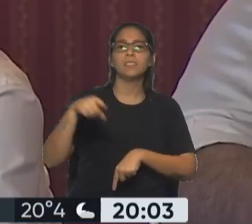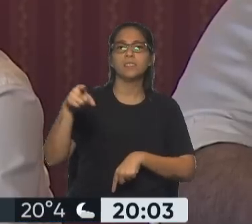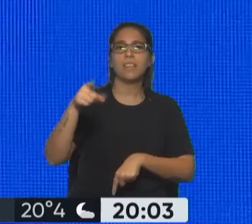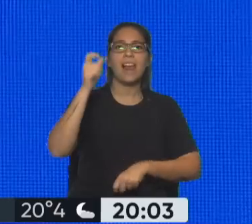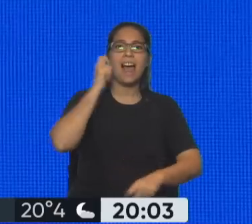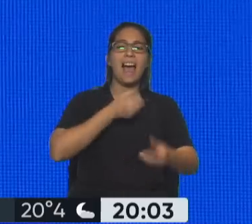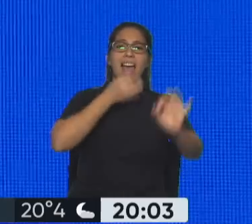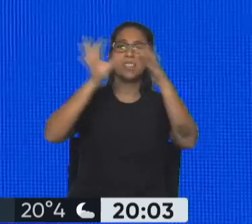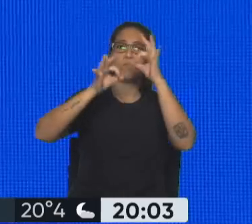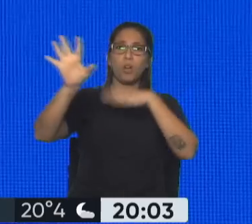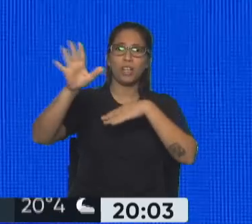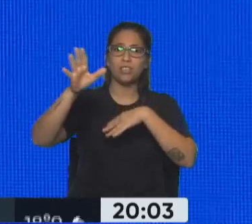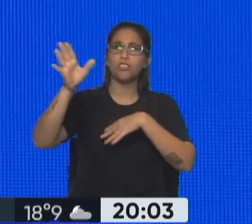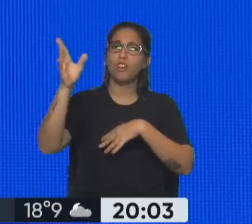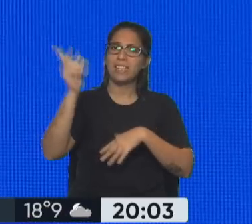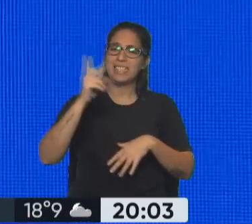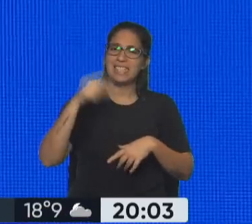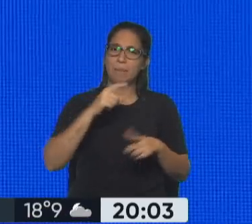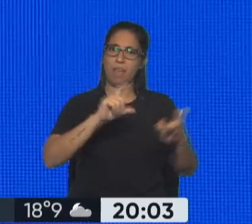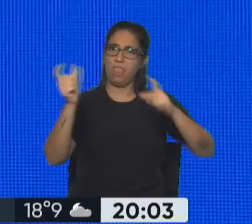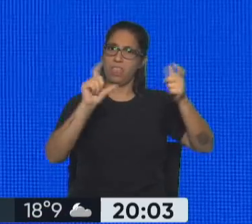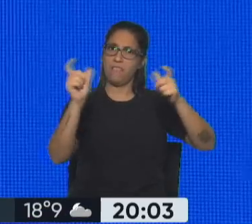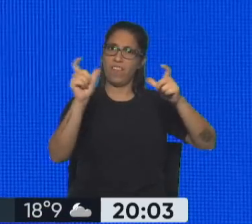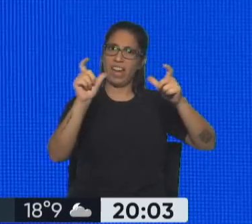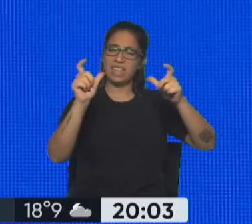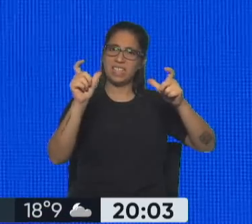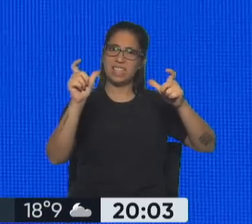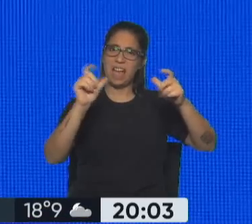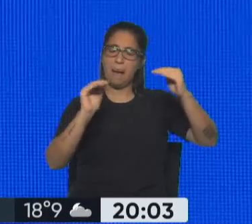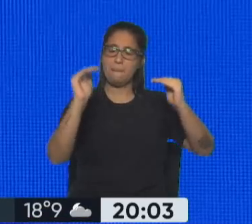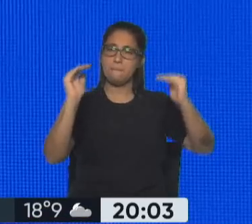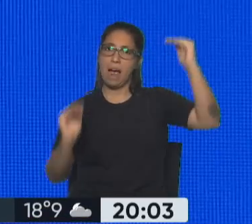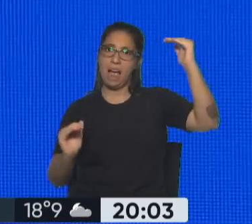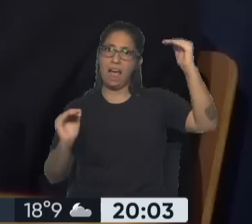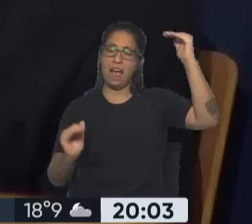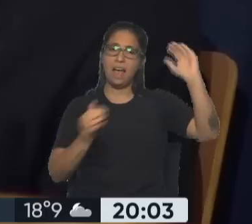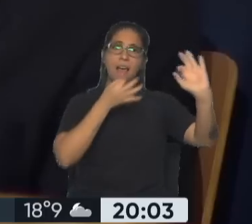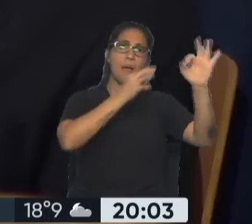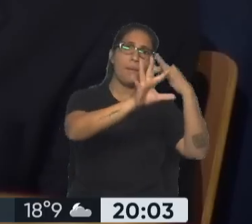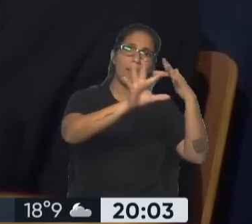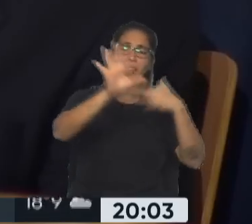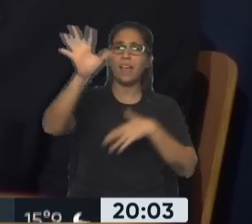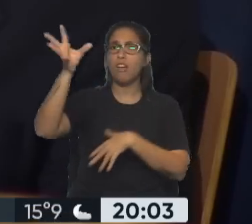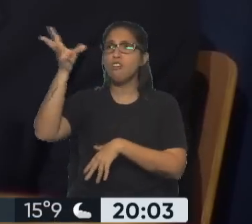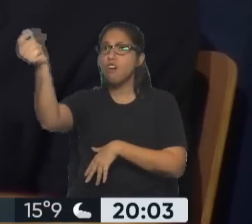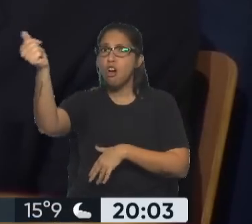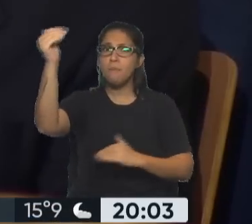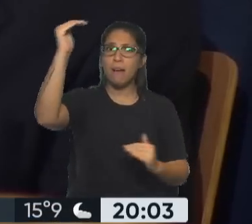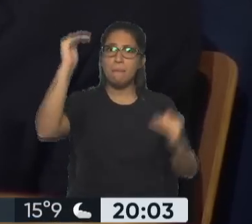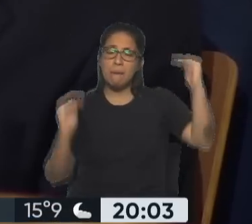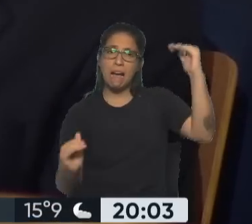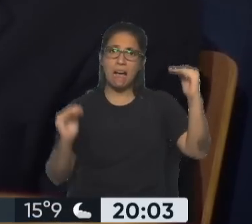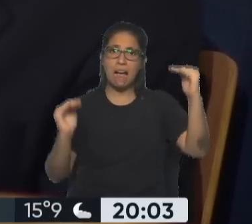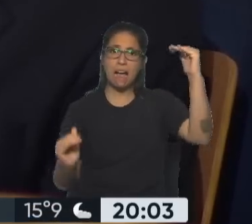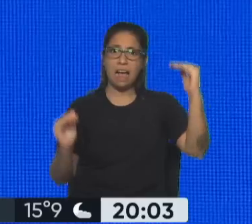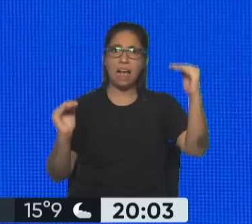de las exportaciones. Cuando la brecha crece, este problema de sobrefacturación y subfacturación